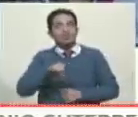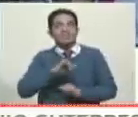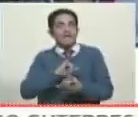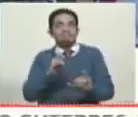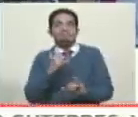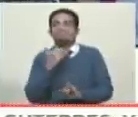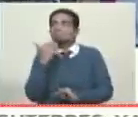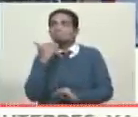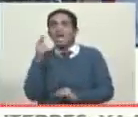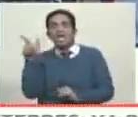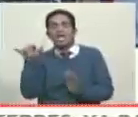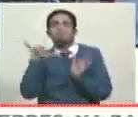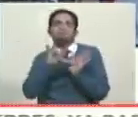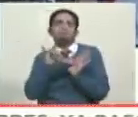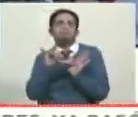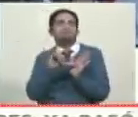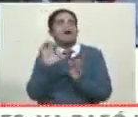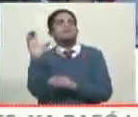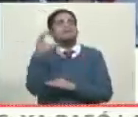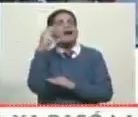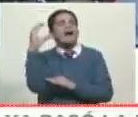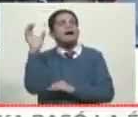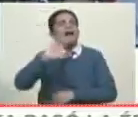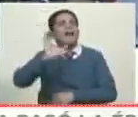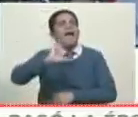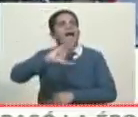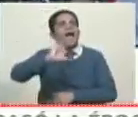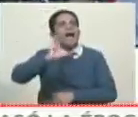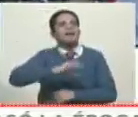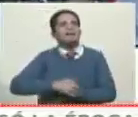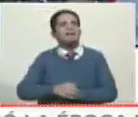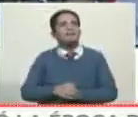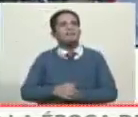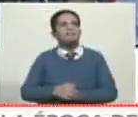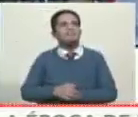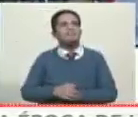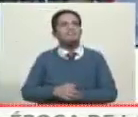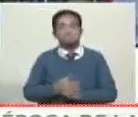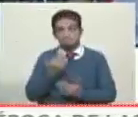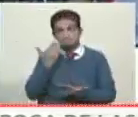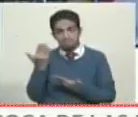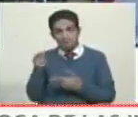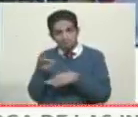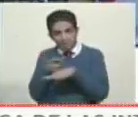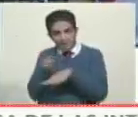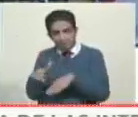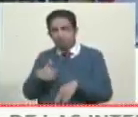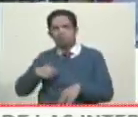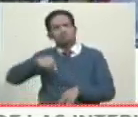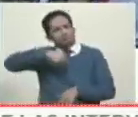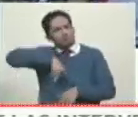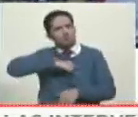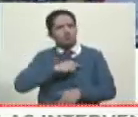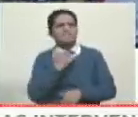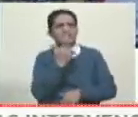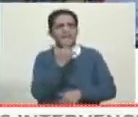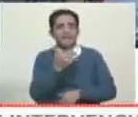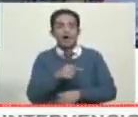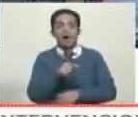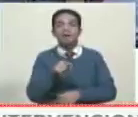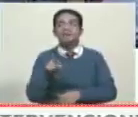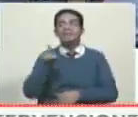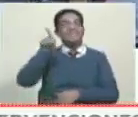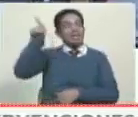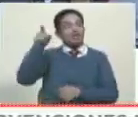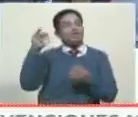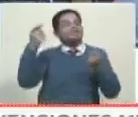caracas estamos muy cerca querido gobernador querido hermano si ellos intentan algo